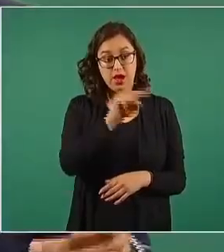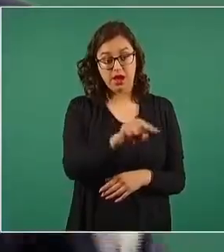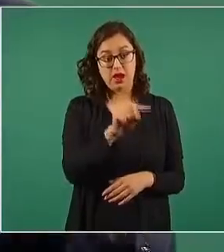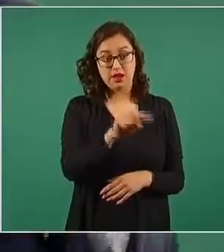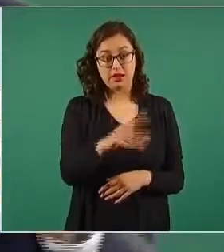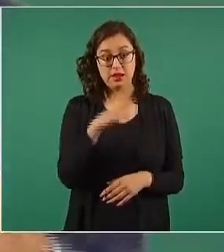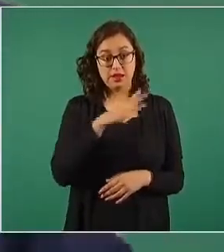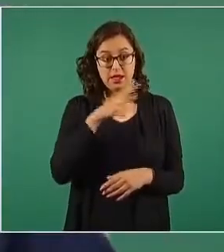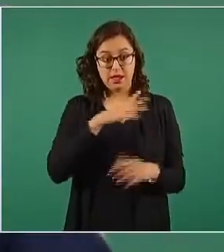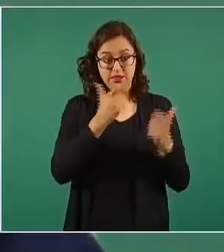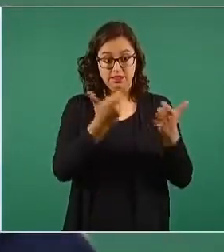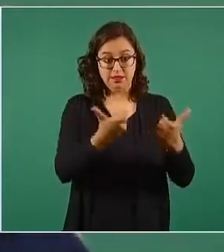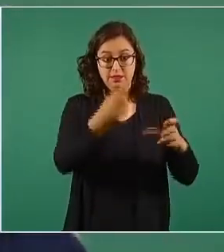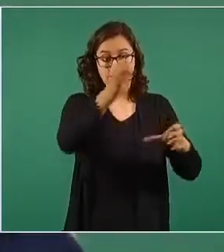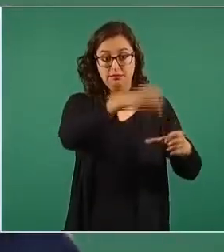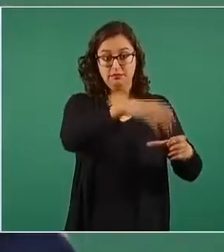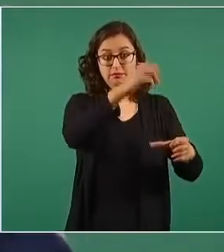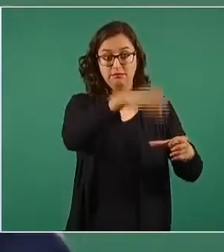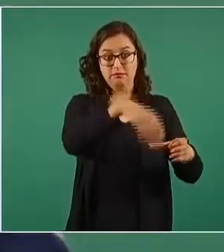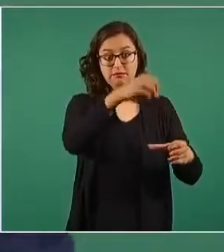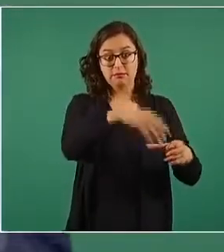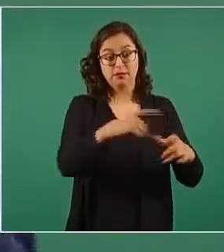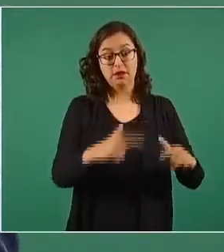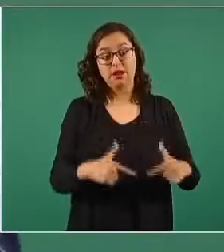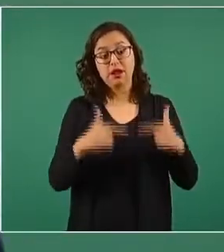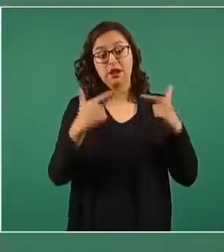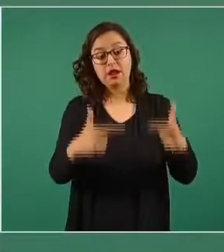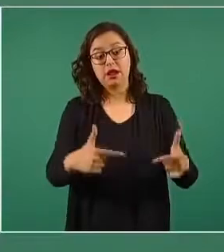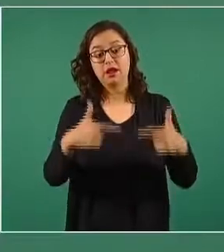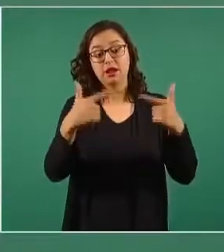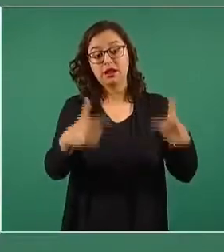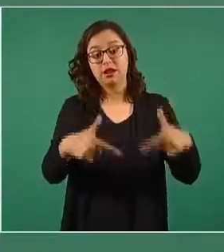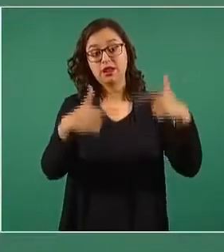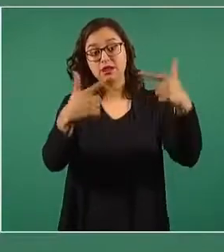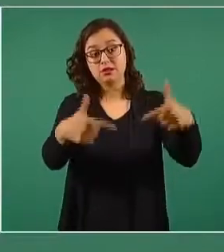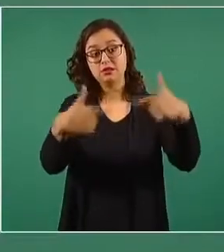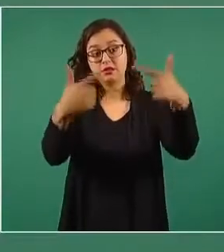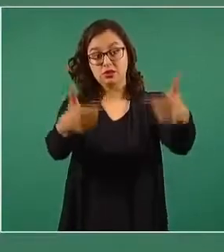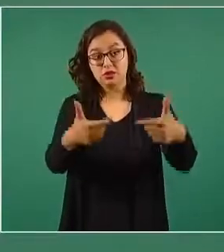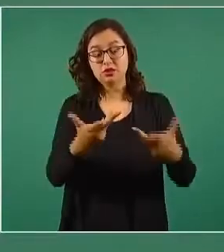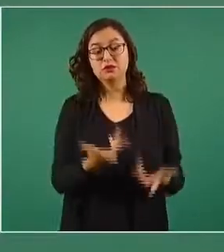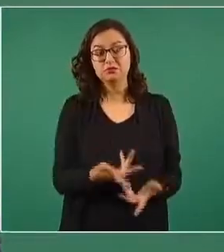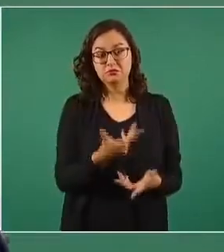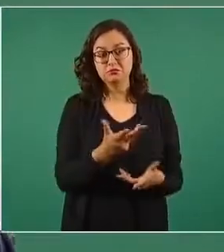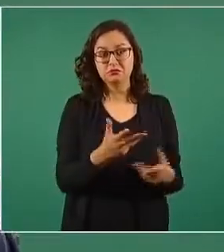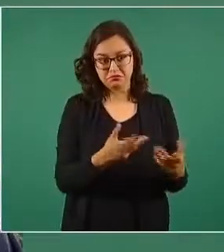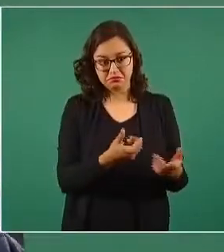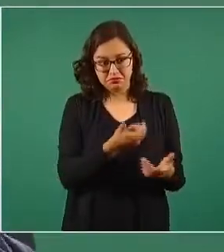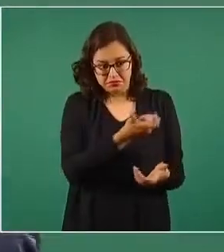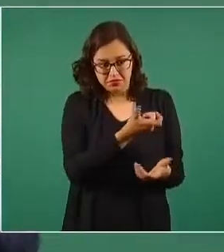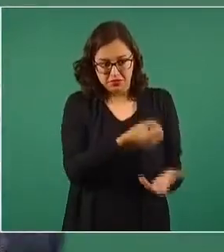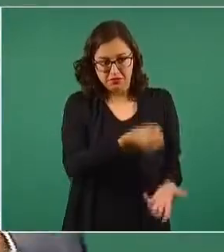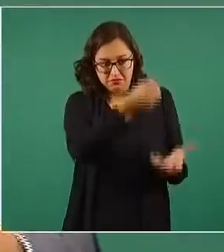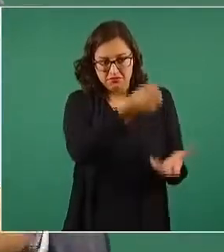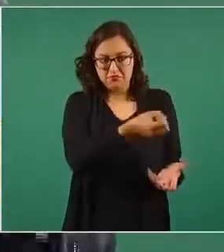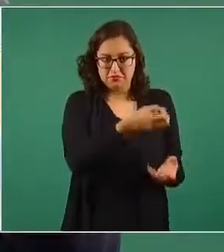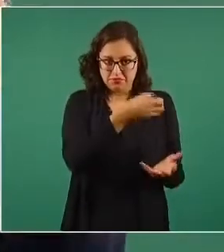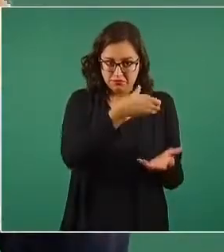para las nuevas generaciones. Pueden extraer petróleo, vender petróleo,